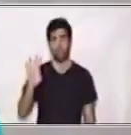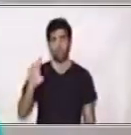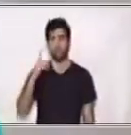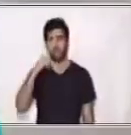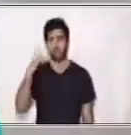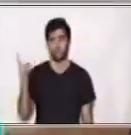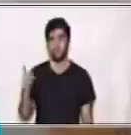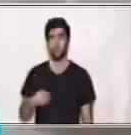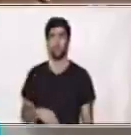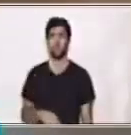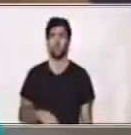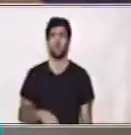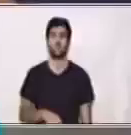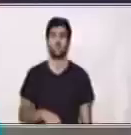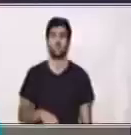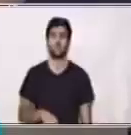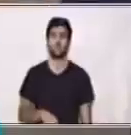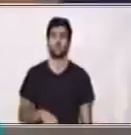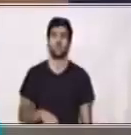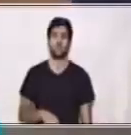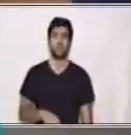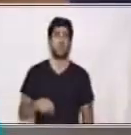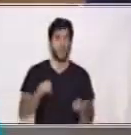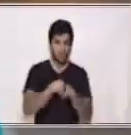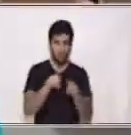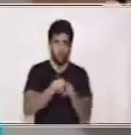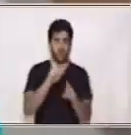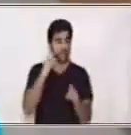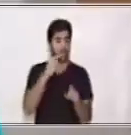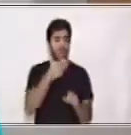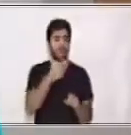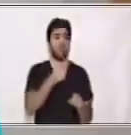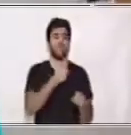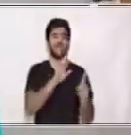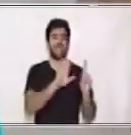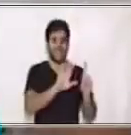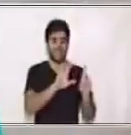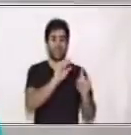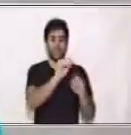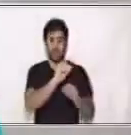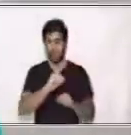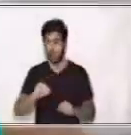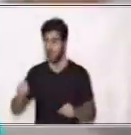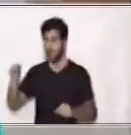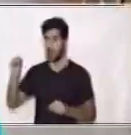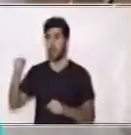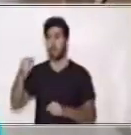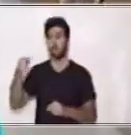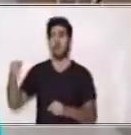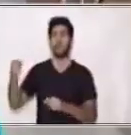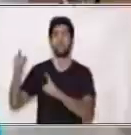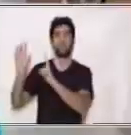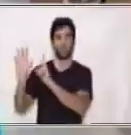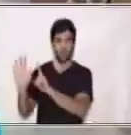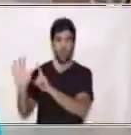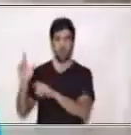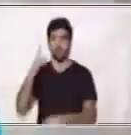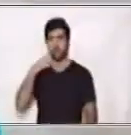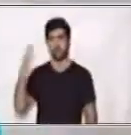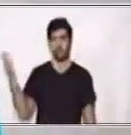4, que es este que saca. Y ese más 6 lo trasladamos como